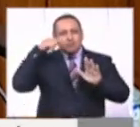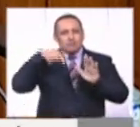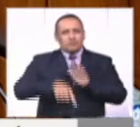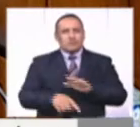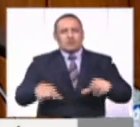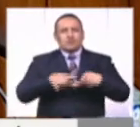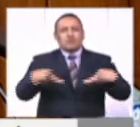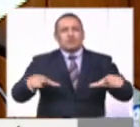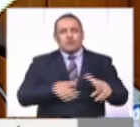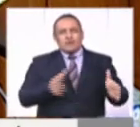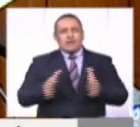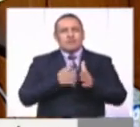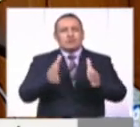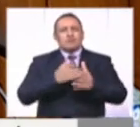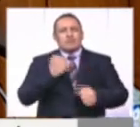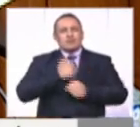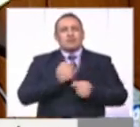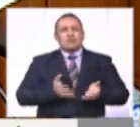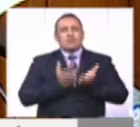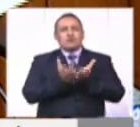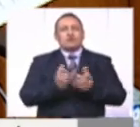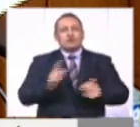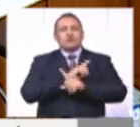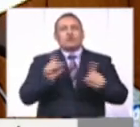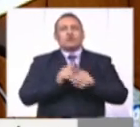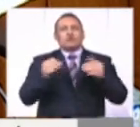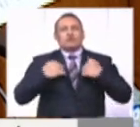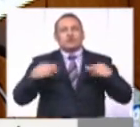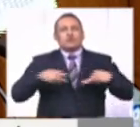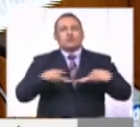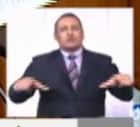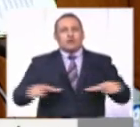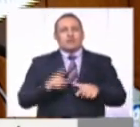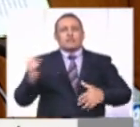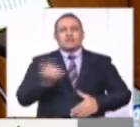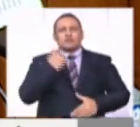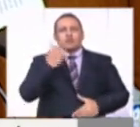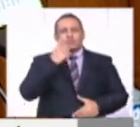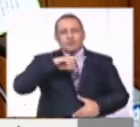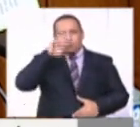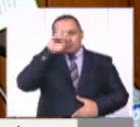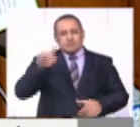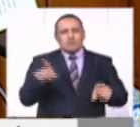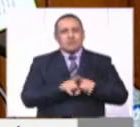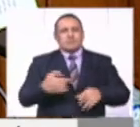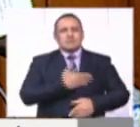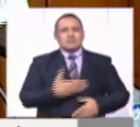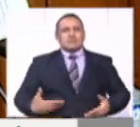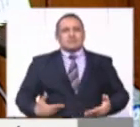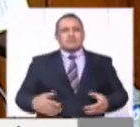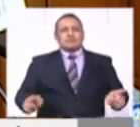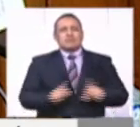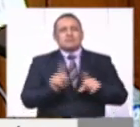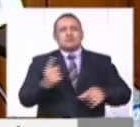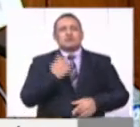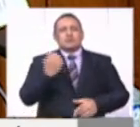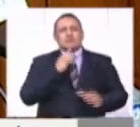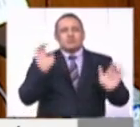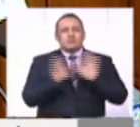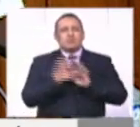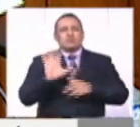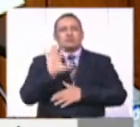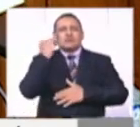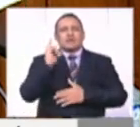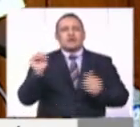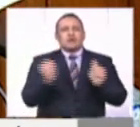es esos calad para Puerto no lo tiene ningún lugar de todo el Pacífico presidente solamente chancay